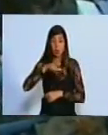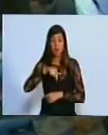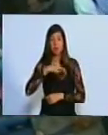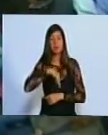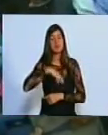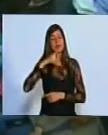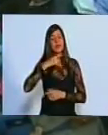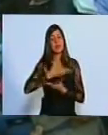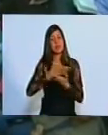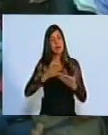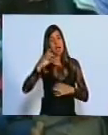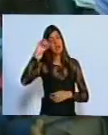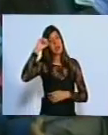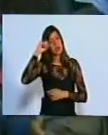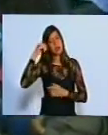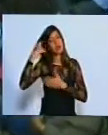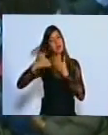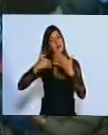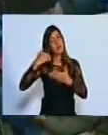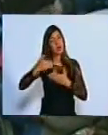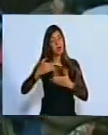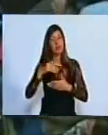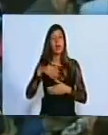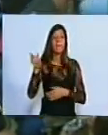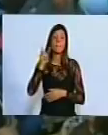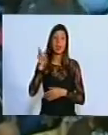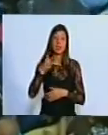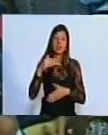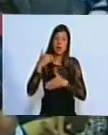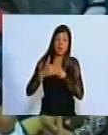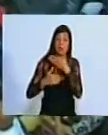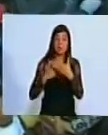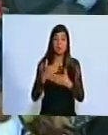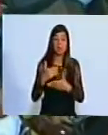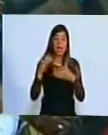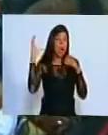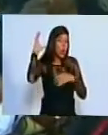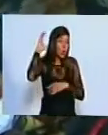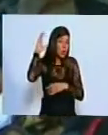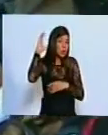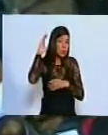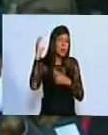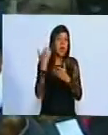deseo recordar cómo hemos dado pasos respecto a la liberación de la conciencia.